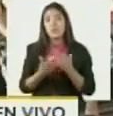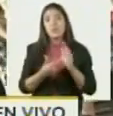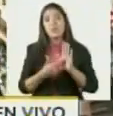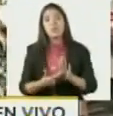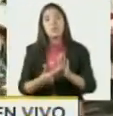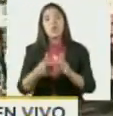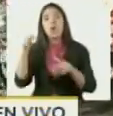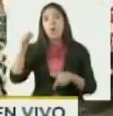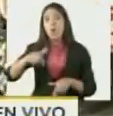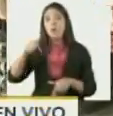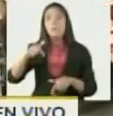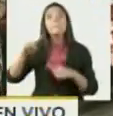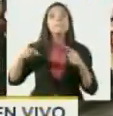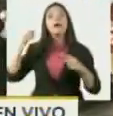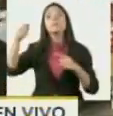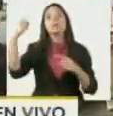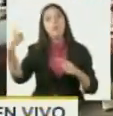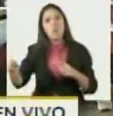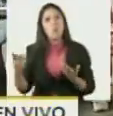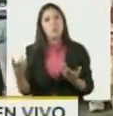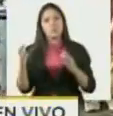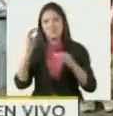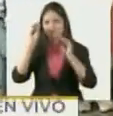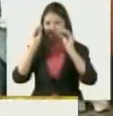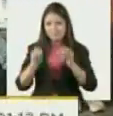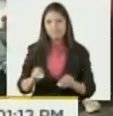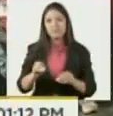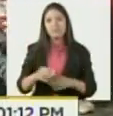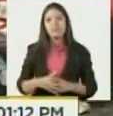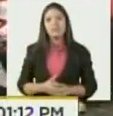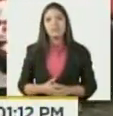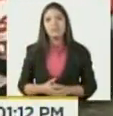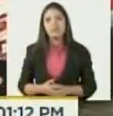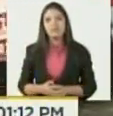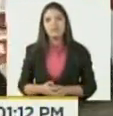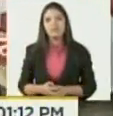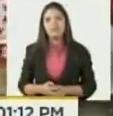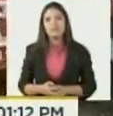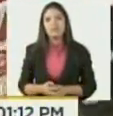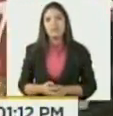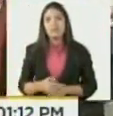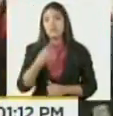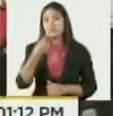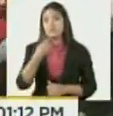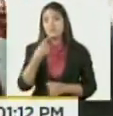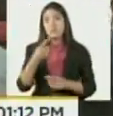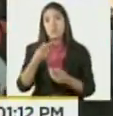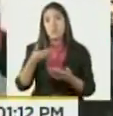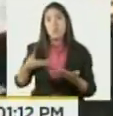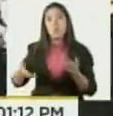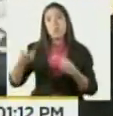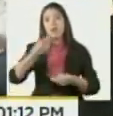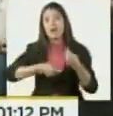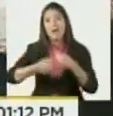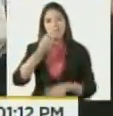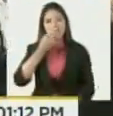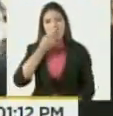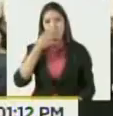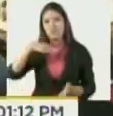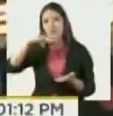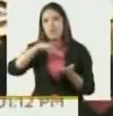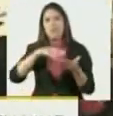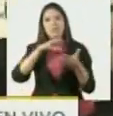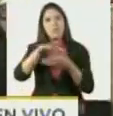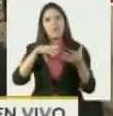hoy y otro precio mañana, fijado en lo que llamamos un tipo de cambio criminal mayamero de